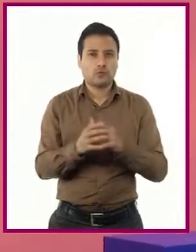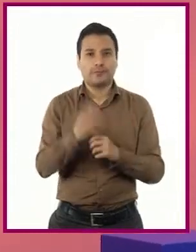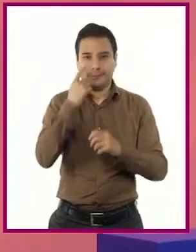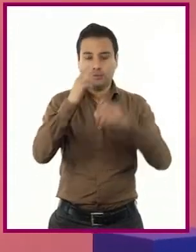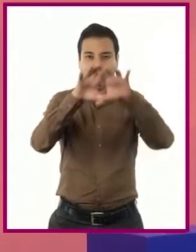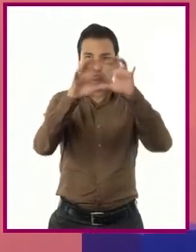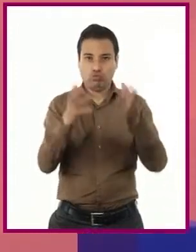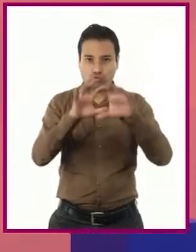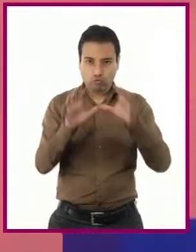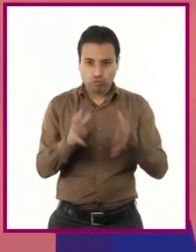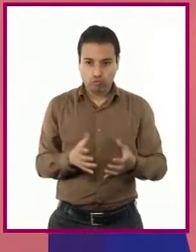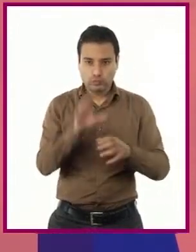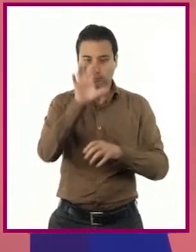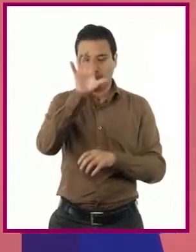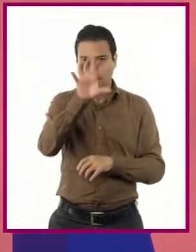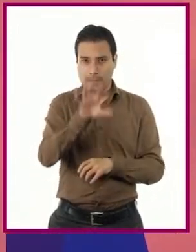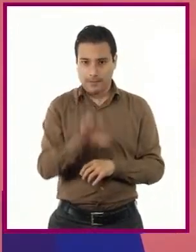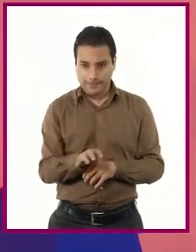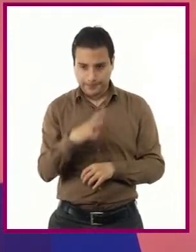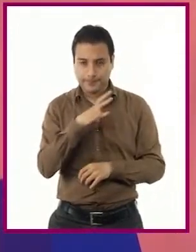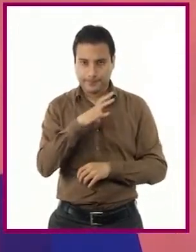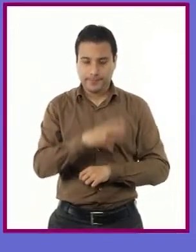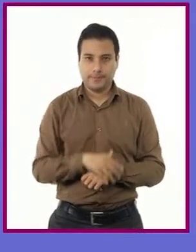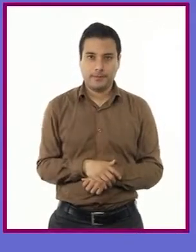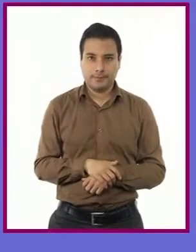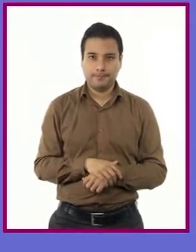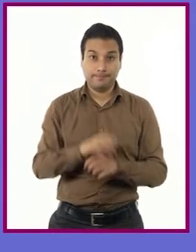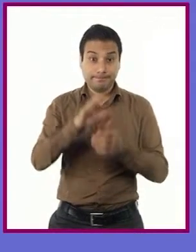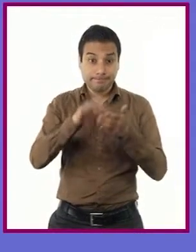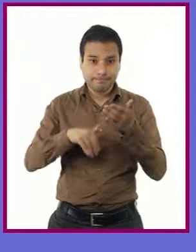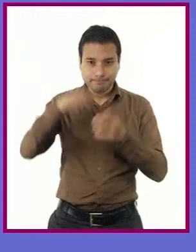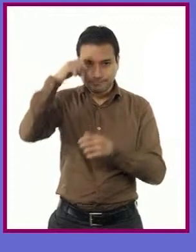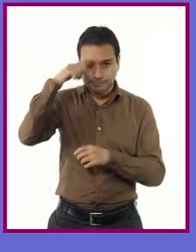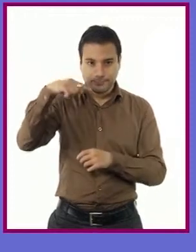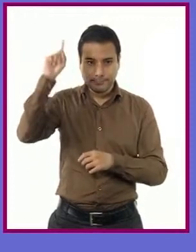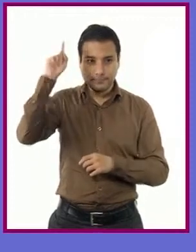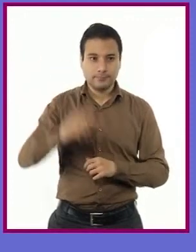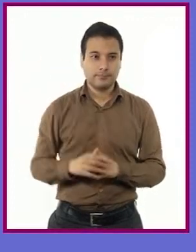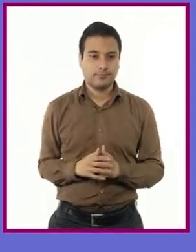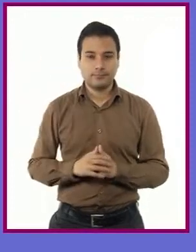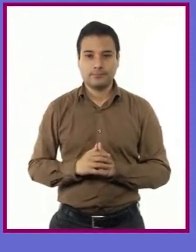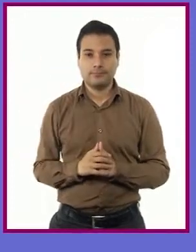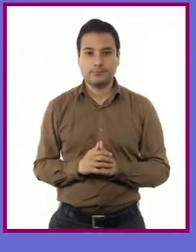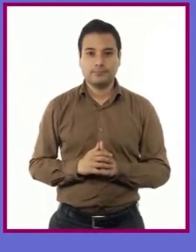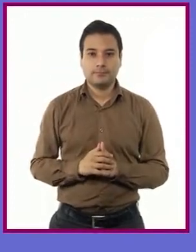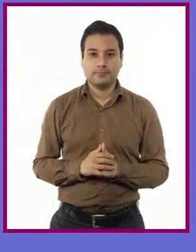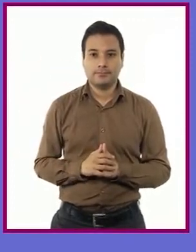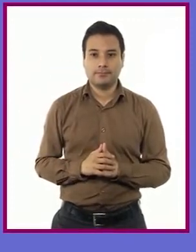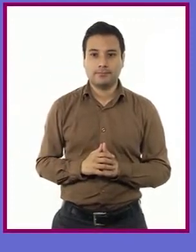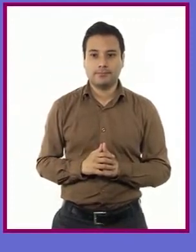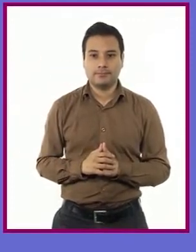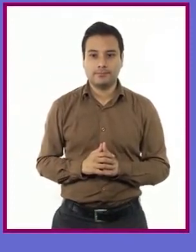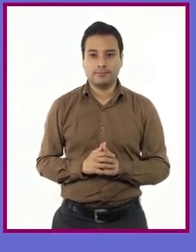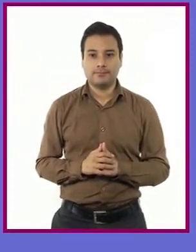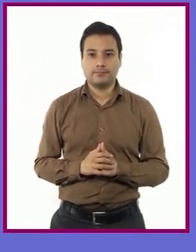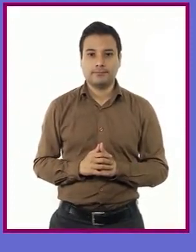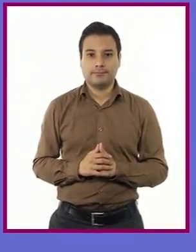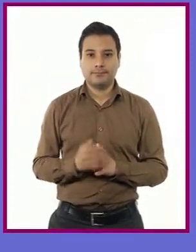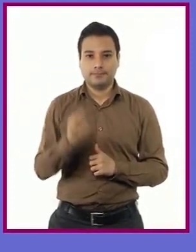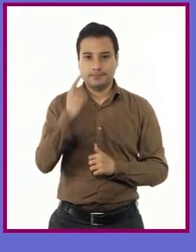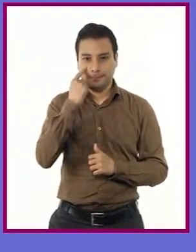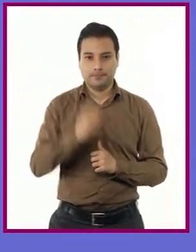marcas gráficas que lo hacen de ágil lectura. Con esto ya tienen otra parte del borrador, al que le